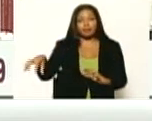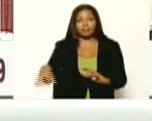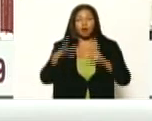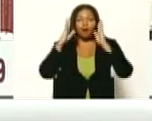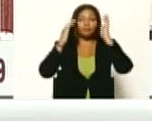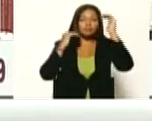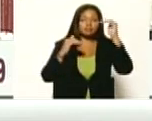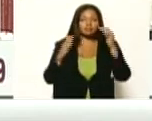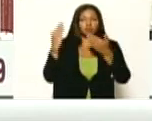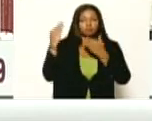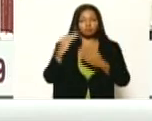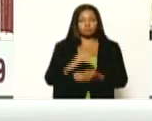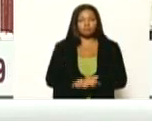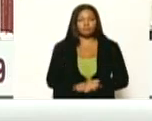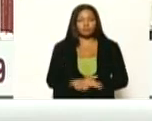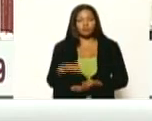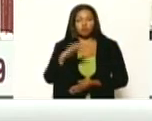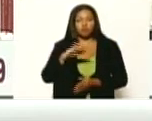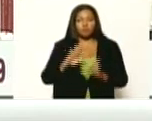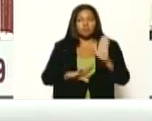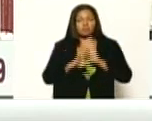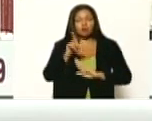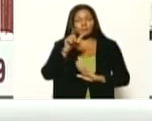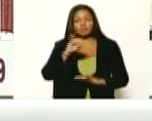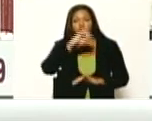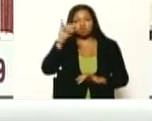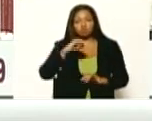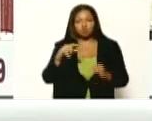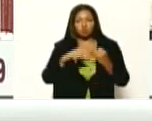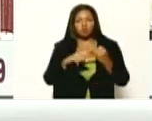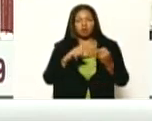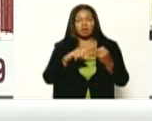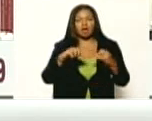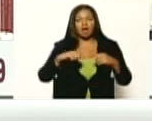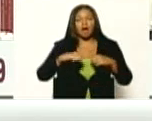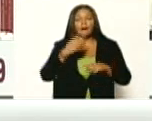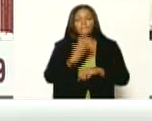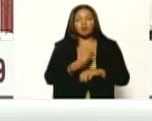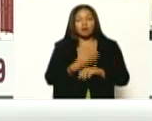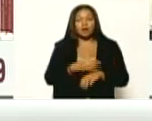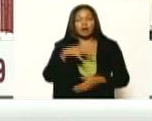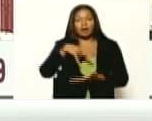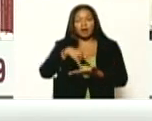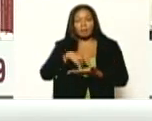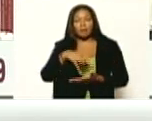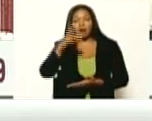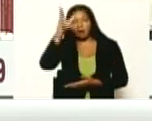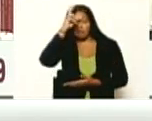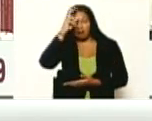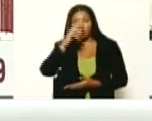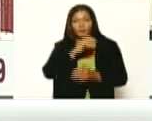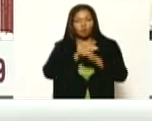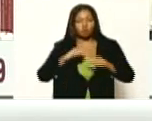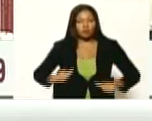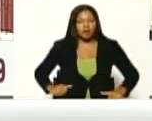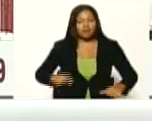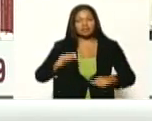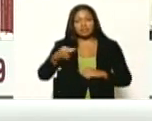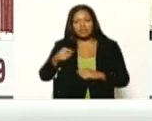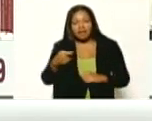atención. ¿Dónde aumentaron los casos? Zulia, Monagas, Carabobo, Falcón, Portuguesa,